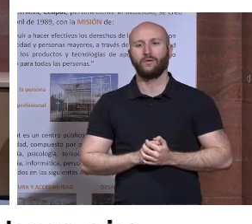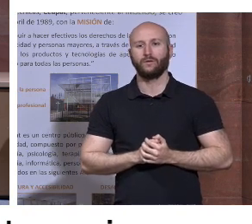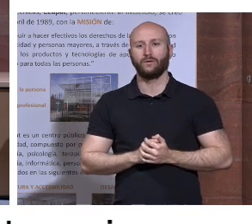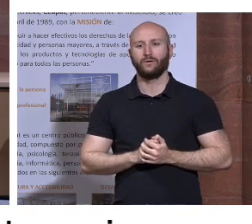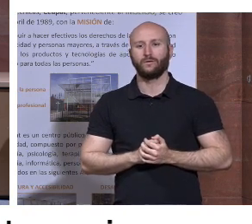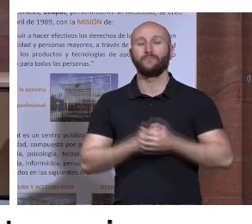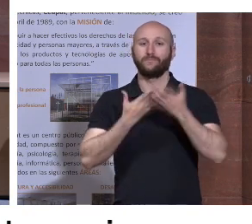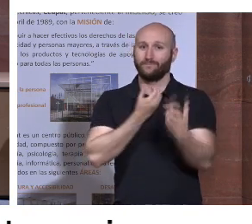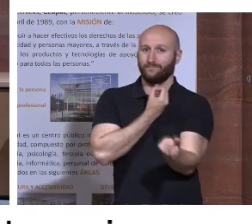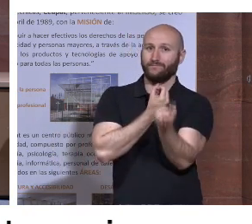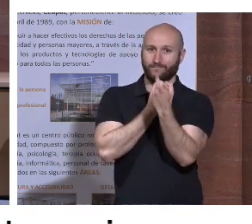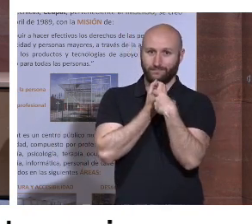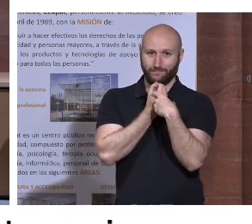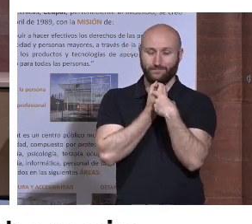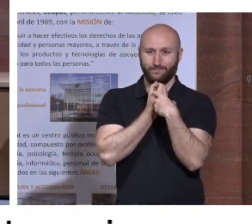Participó